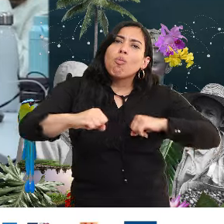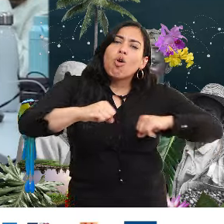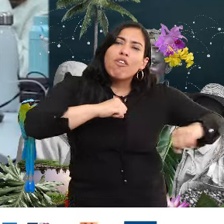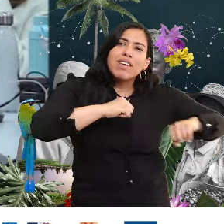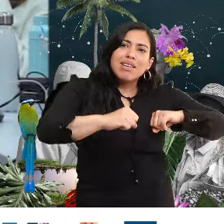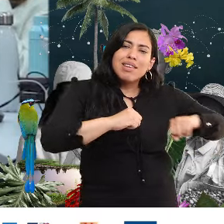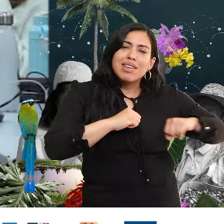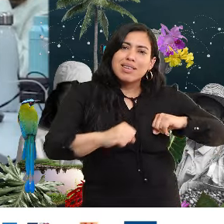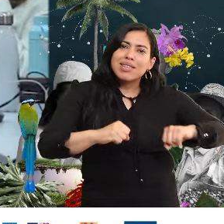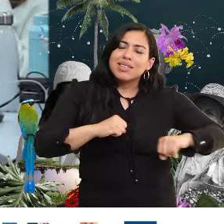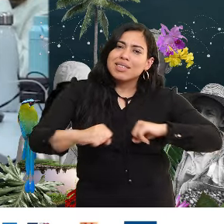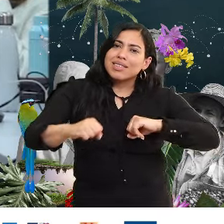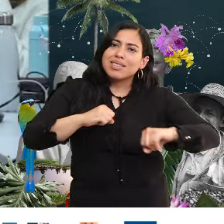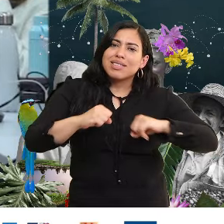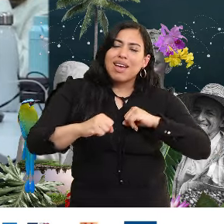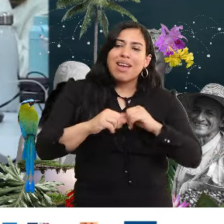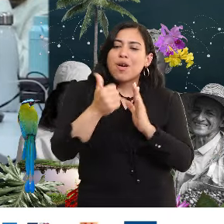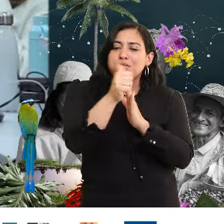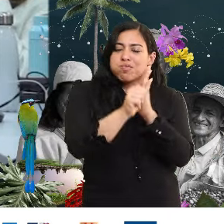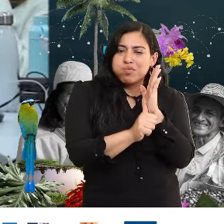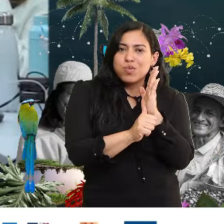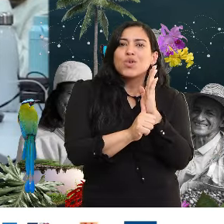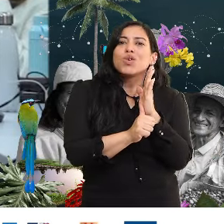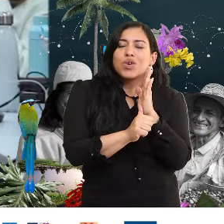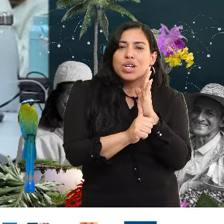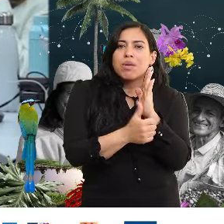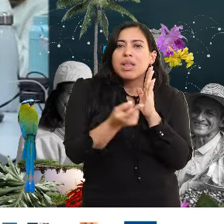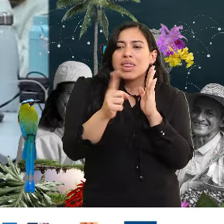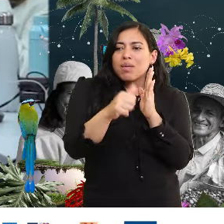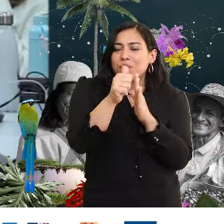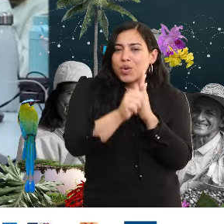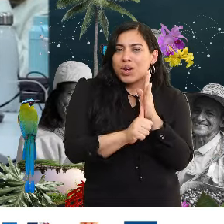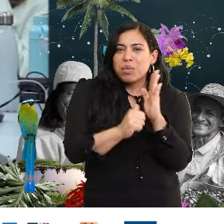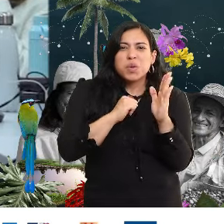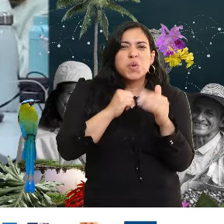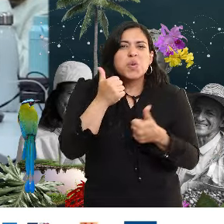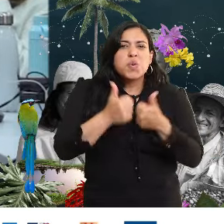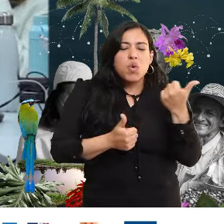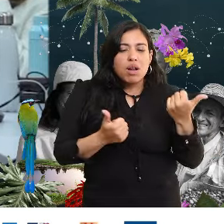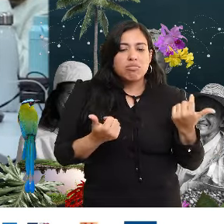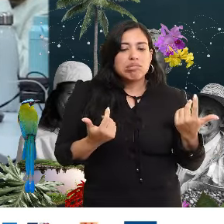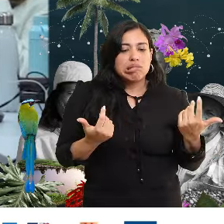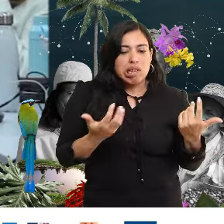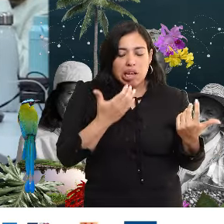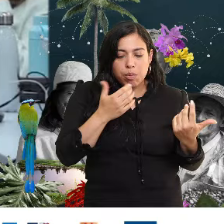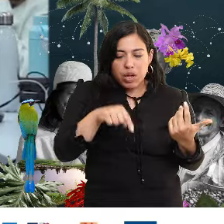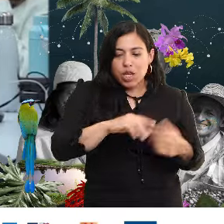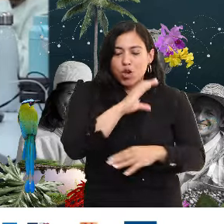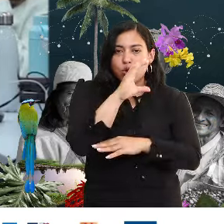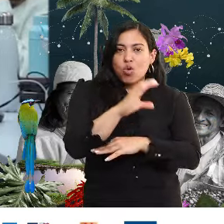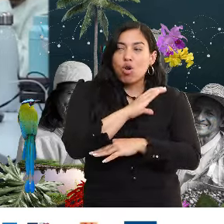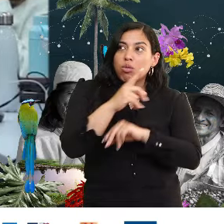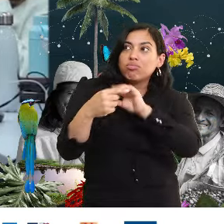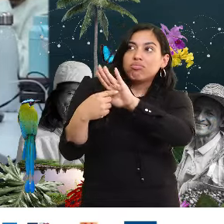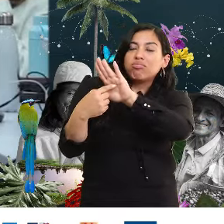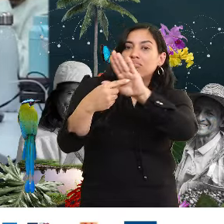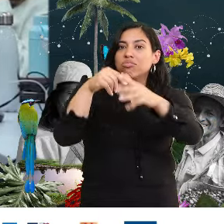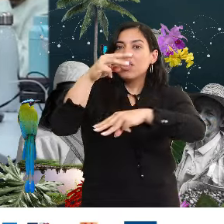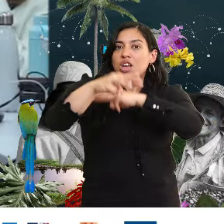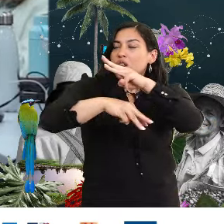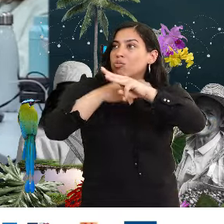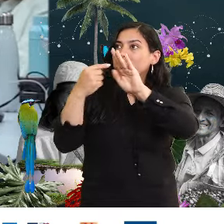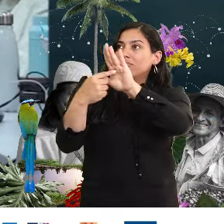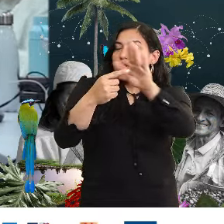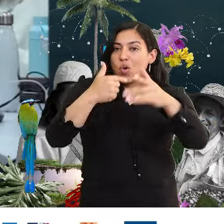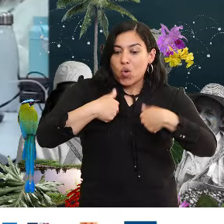esta agenda y este manifiesto, demostrarle desde Colombia al mundo de cómo